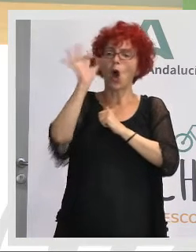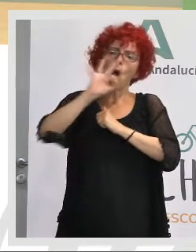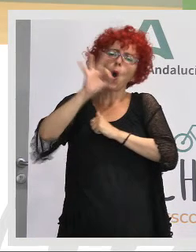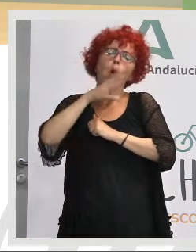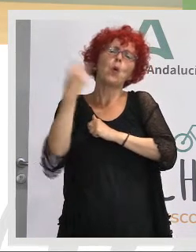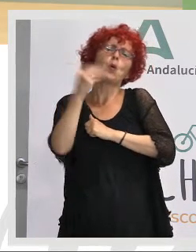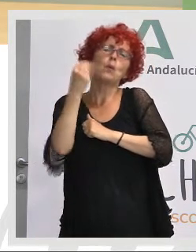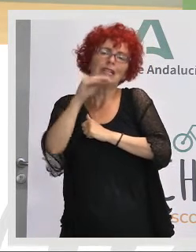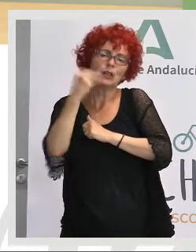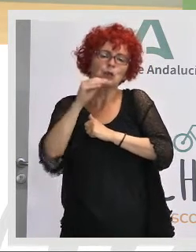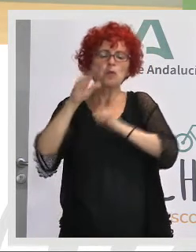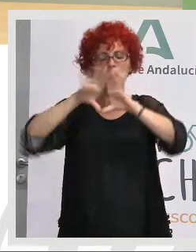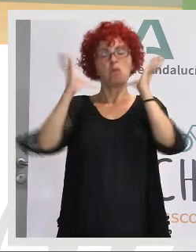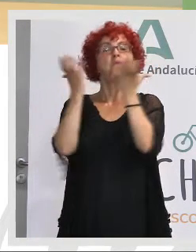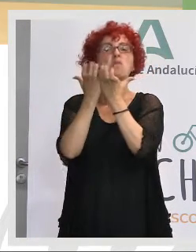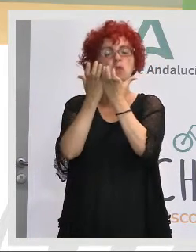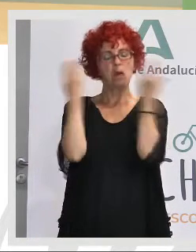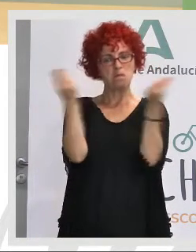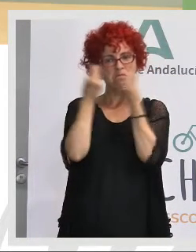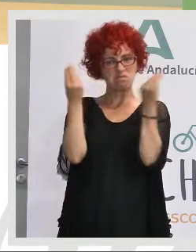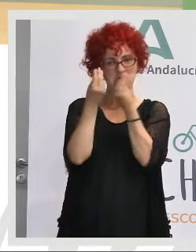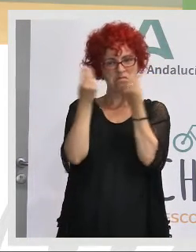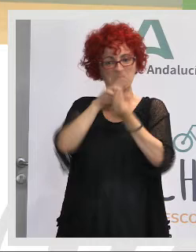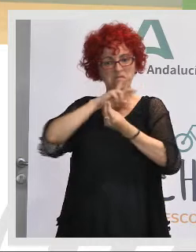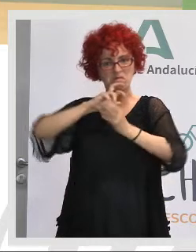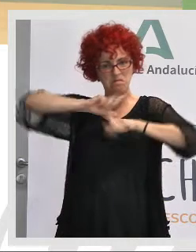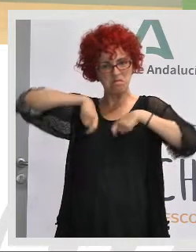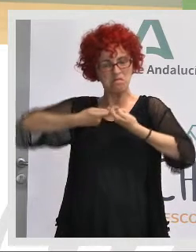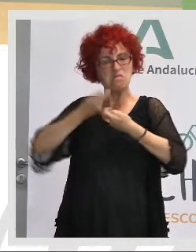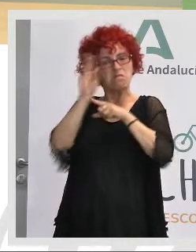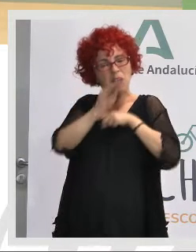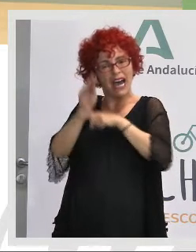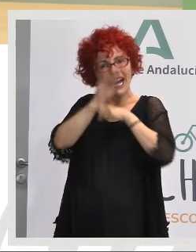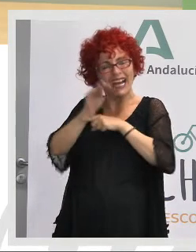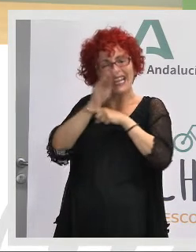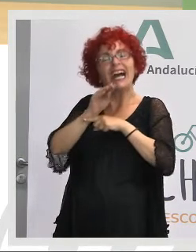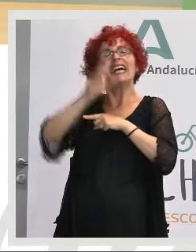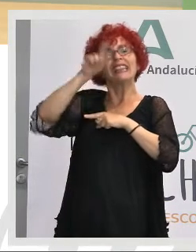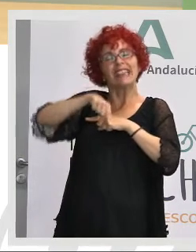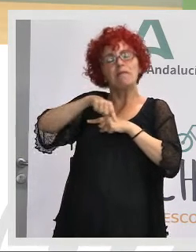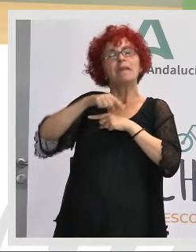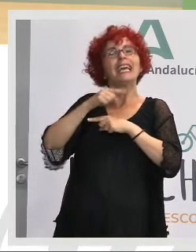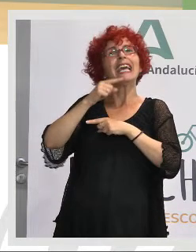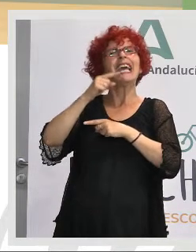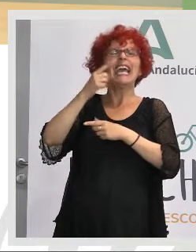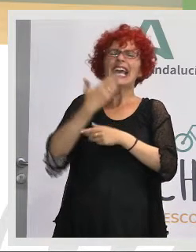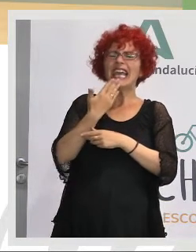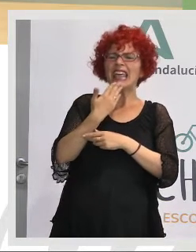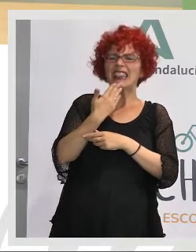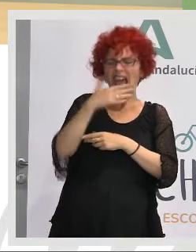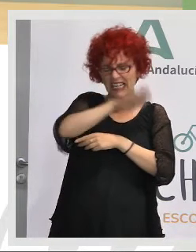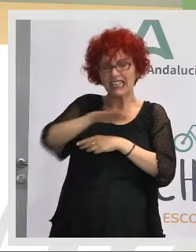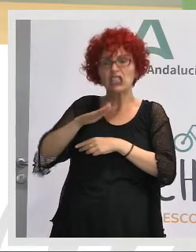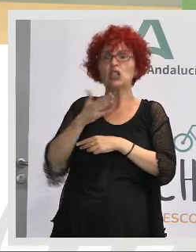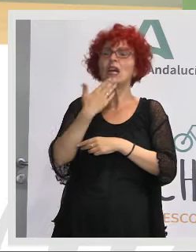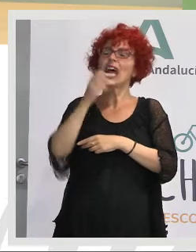Movilidad Sostenible, el Instituto Carlos Cano de los Barrios, también la modalidad a partir de 12 años, con su proyecto